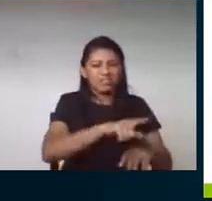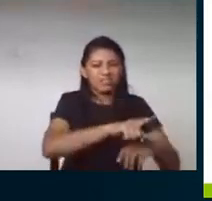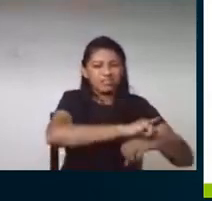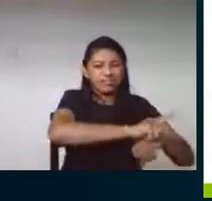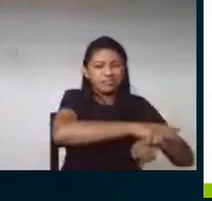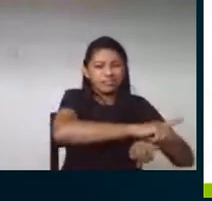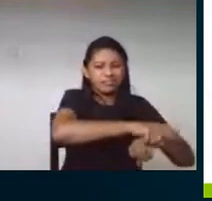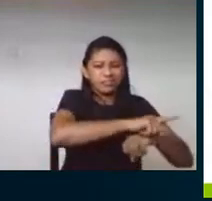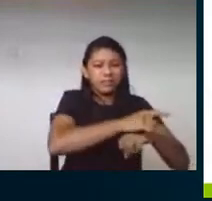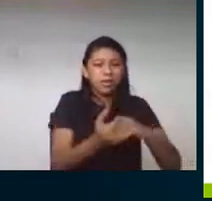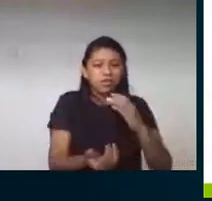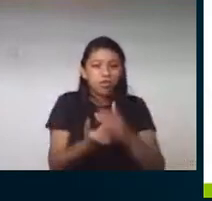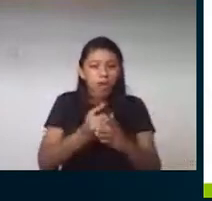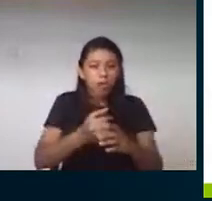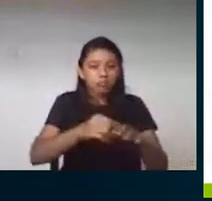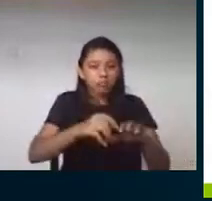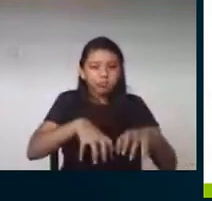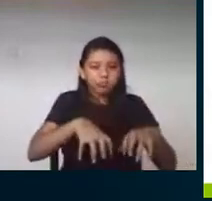reducción del consumo energético?